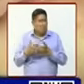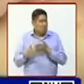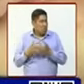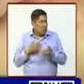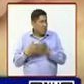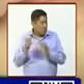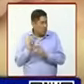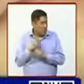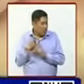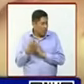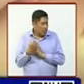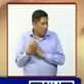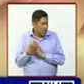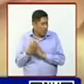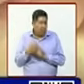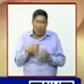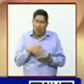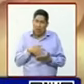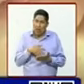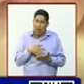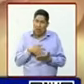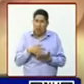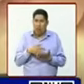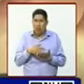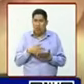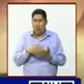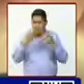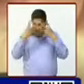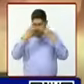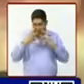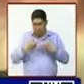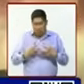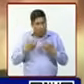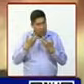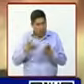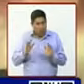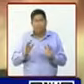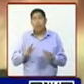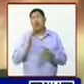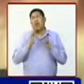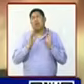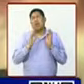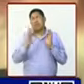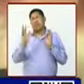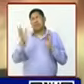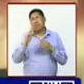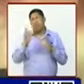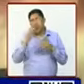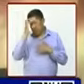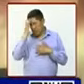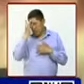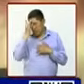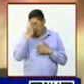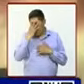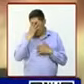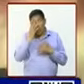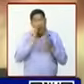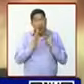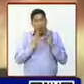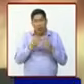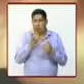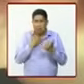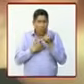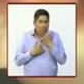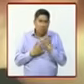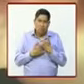ese cuadro delicado que tiene, además, por el diagnóstico que hemos conocido. Pero ya que estamos hablando de enfermos, hablemos del drama